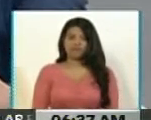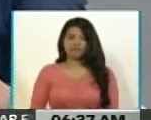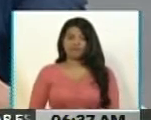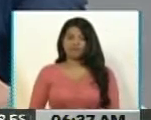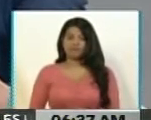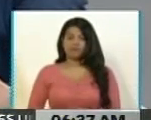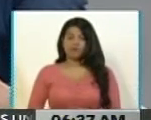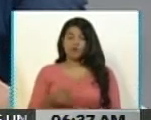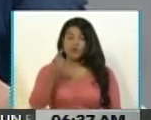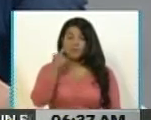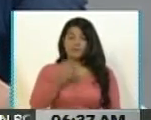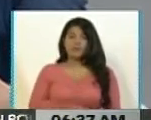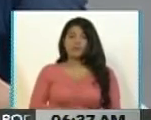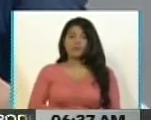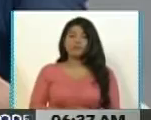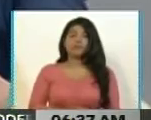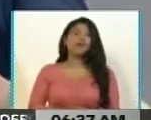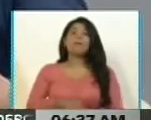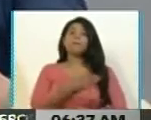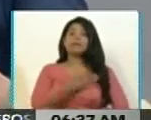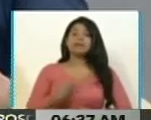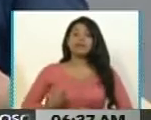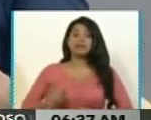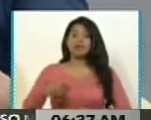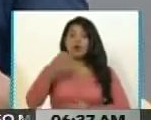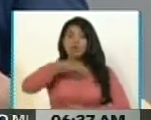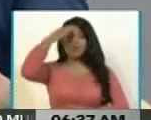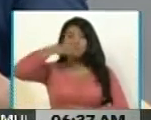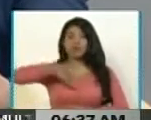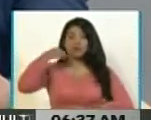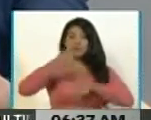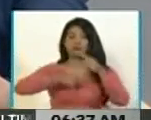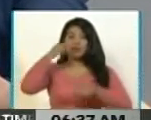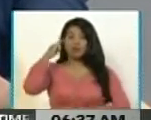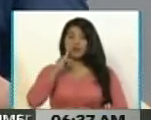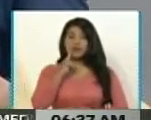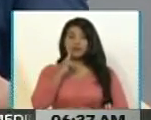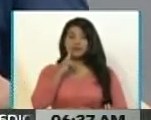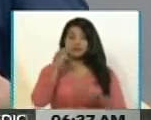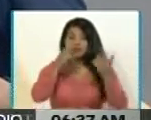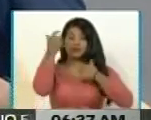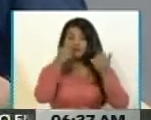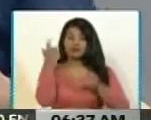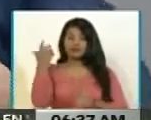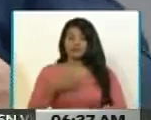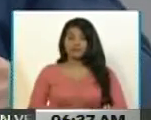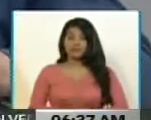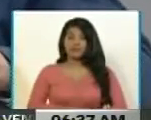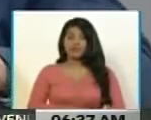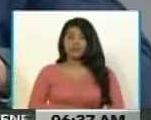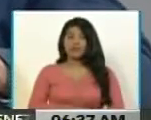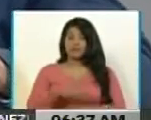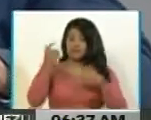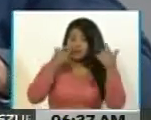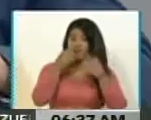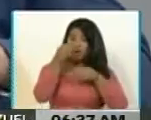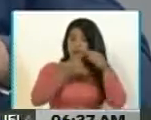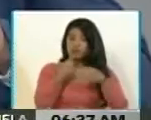Escuchábamos al presidente, al comandante de la Revolución Bolivariana, Hugo Chávez, y fíjate que